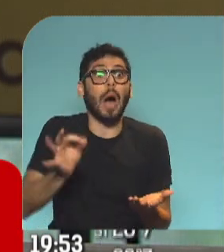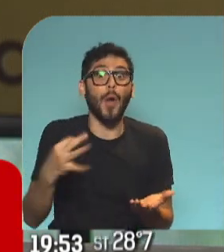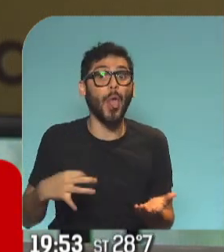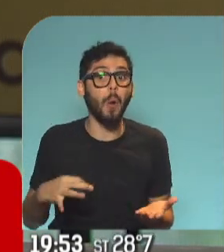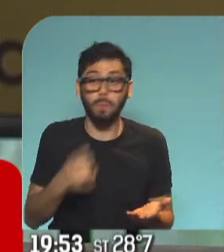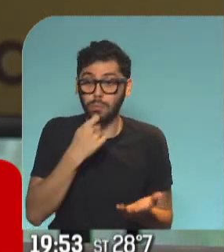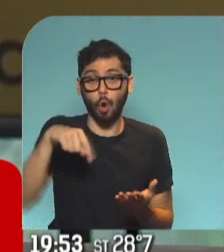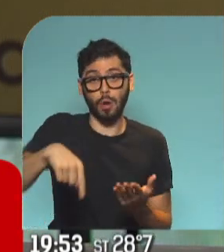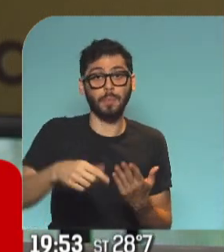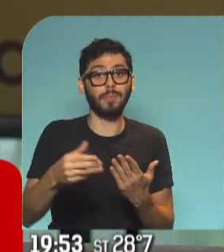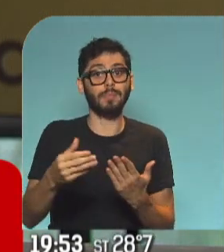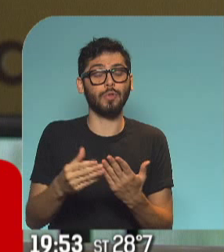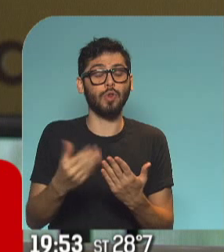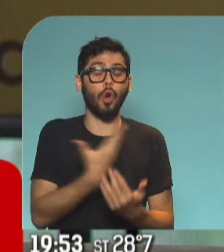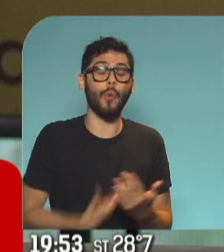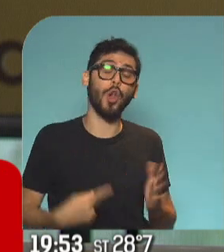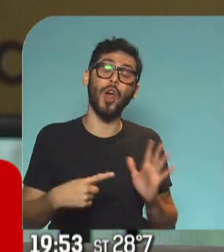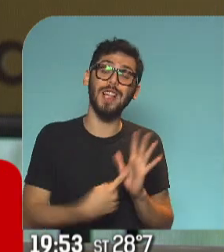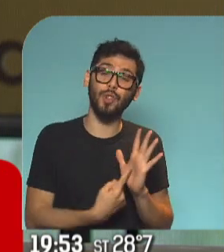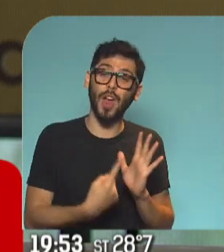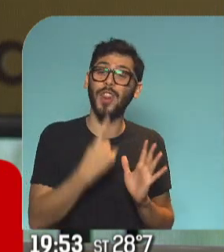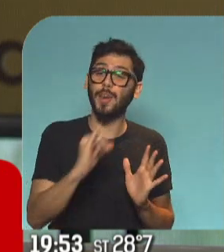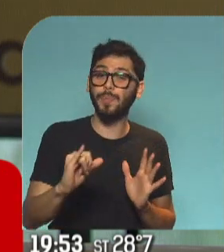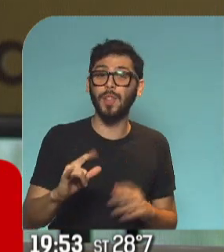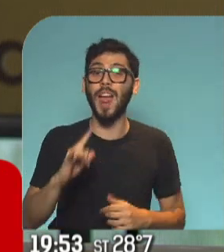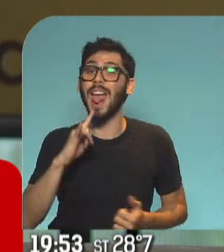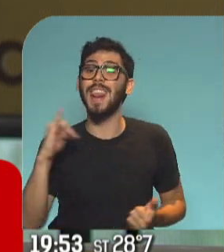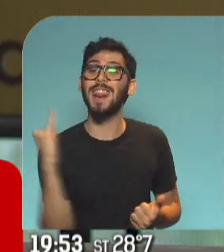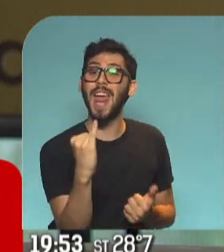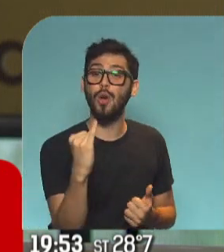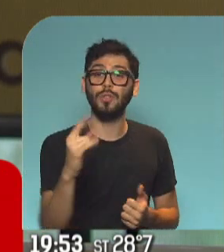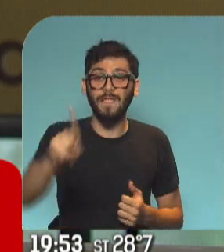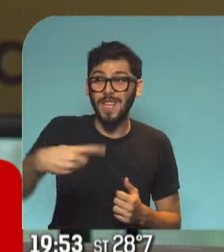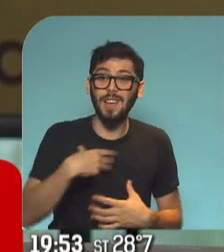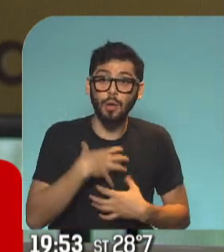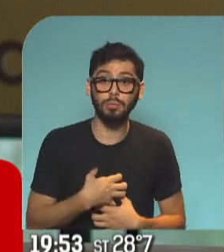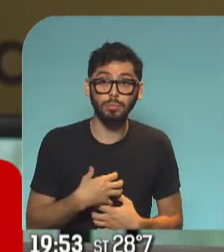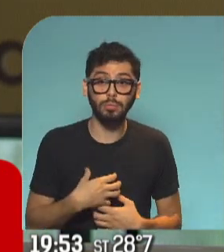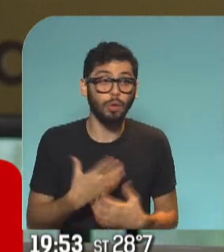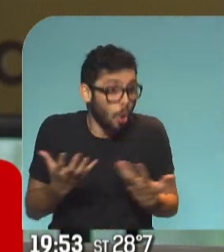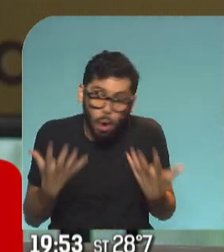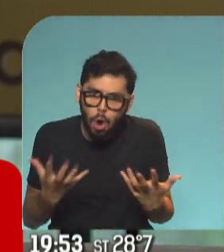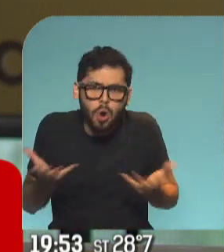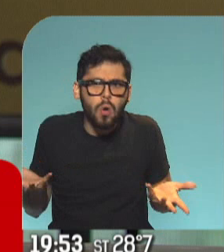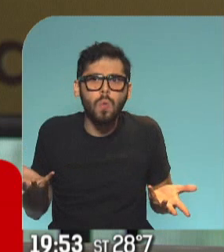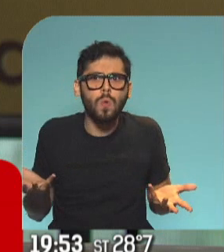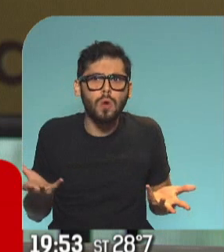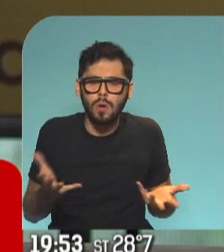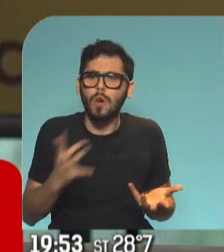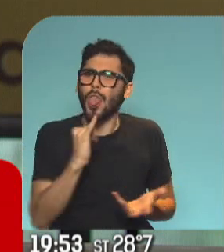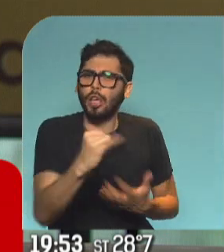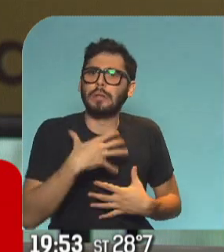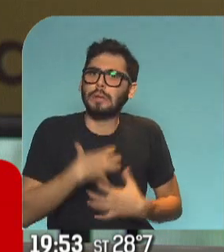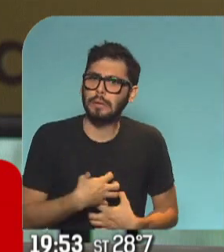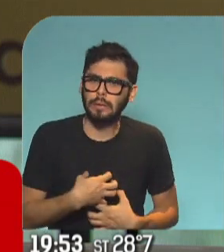Salud del gobierno de la Ciudad de Buenos Aires, que las denuncias generaban mucha angustia. Desde ya, yo le doy la razón. Seguro que generan mucha angustia, pero más